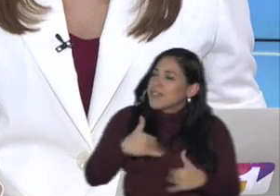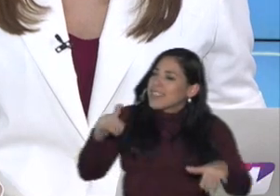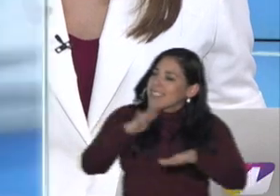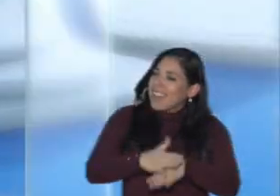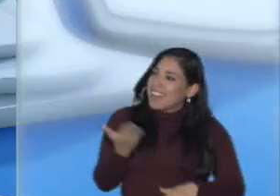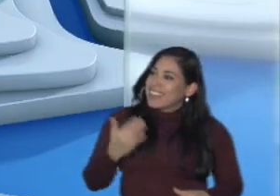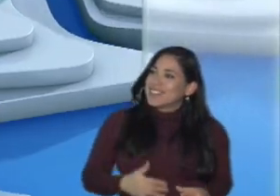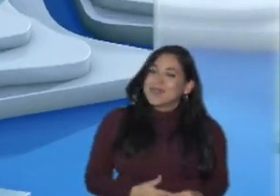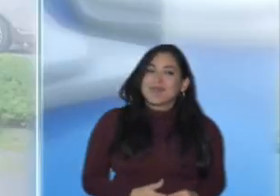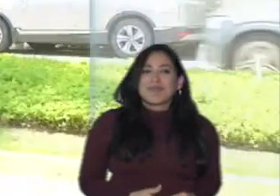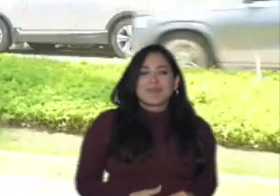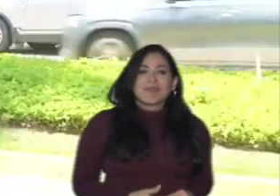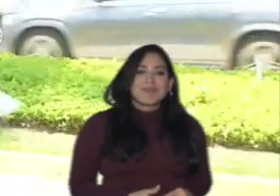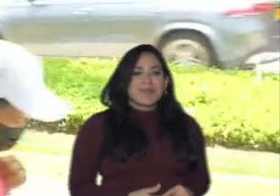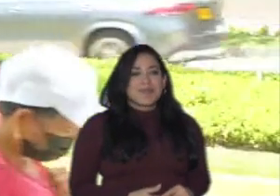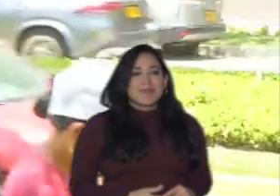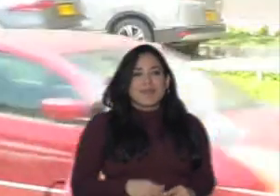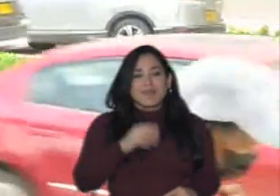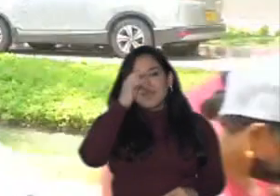tardes.